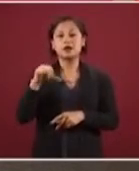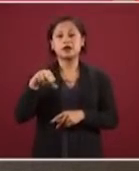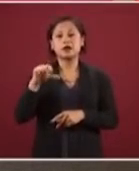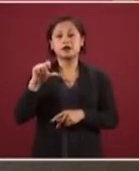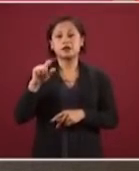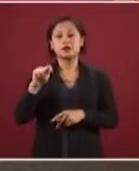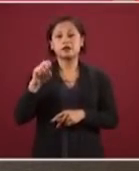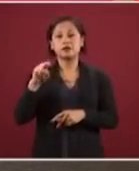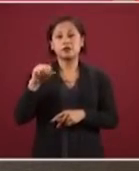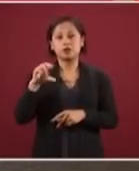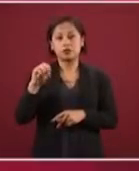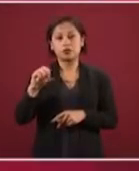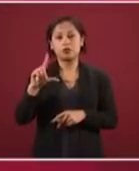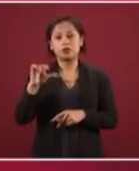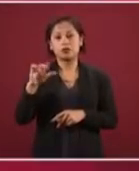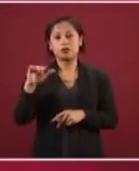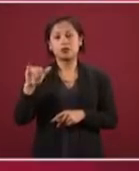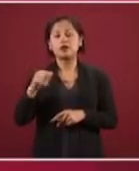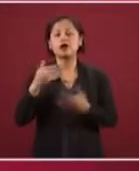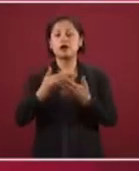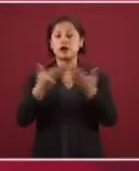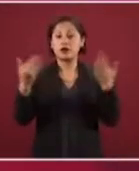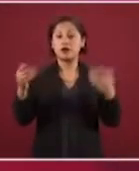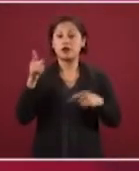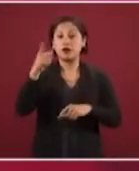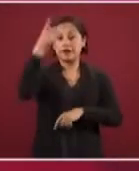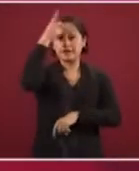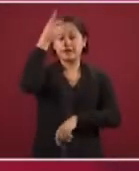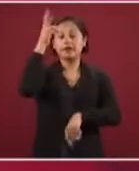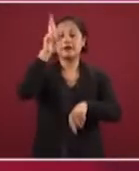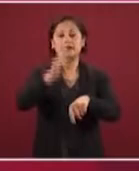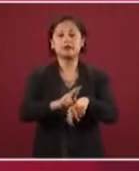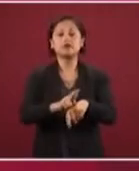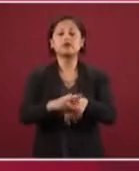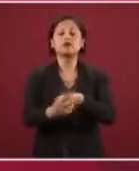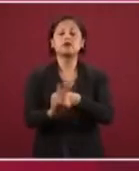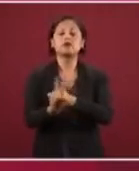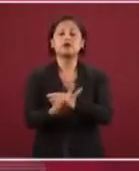ahora director del Canal 11 del Politécnico,